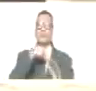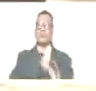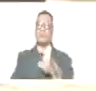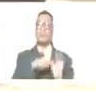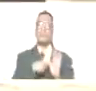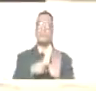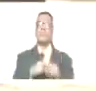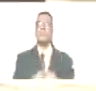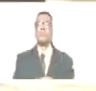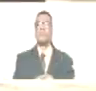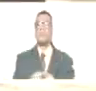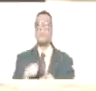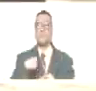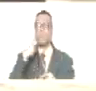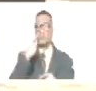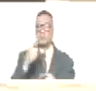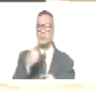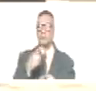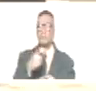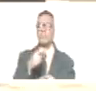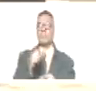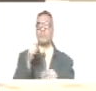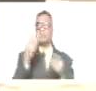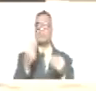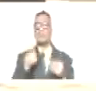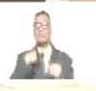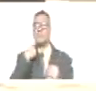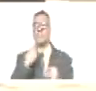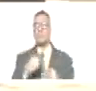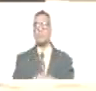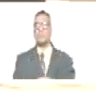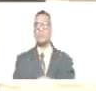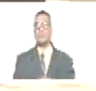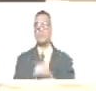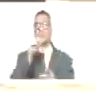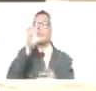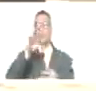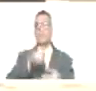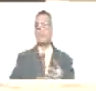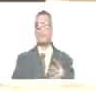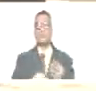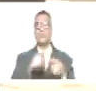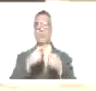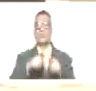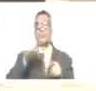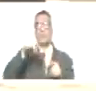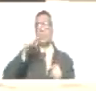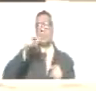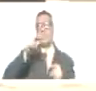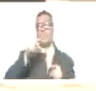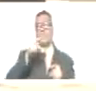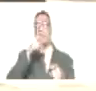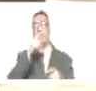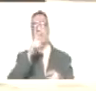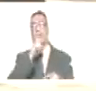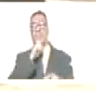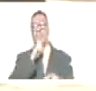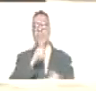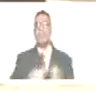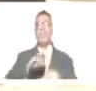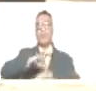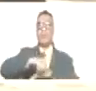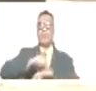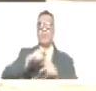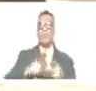Se asombran por esta cantidad. Usted habló de cinco, de monómeros, también está el oro, que se han robado las